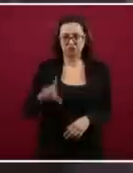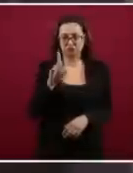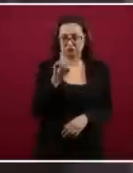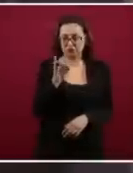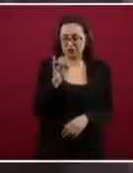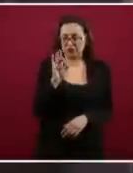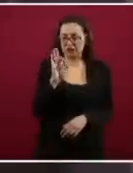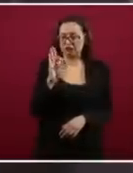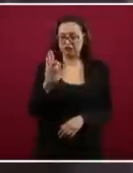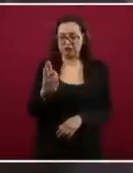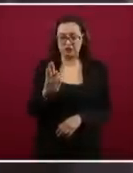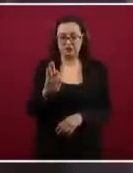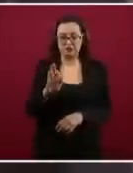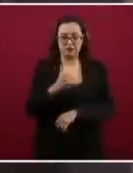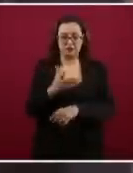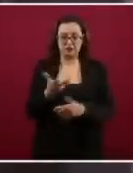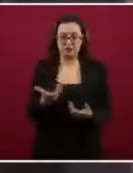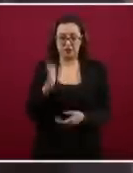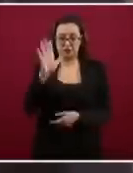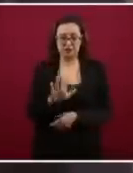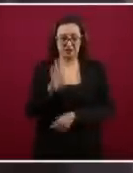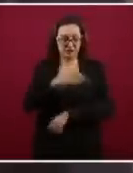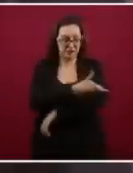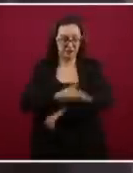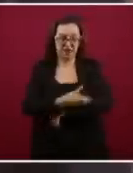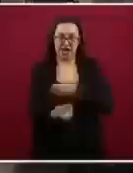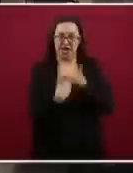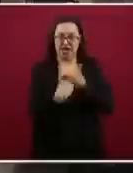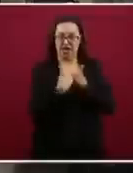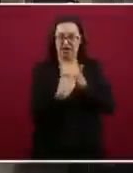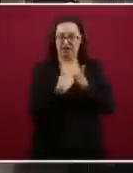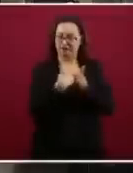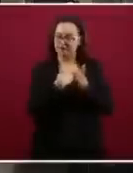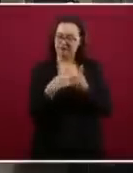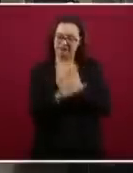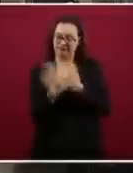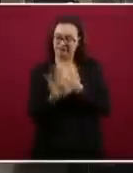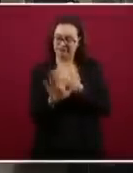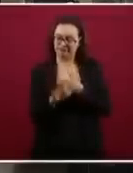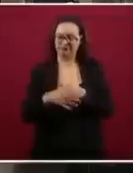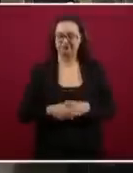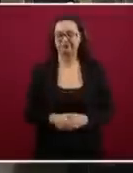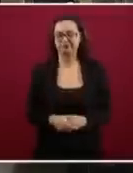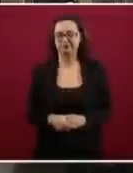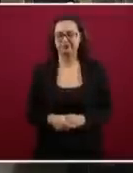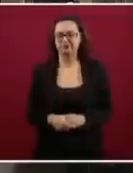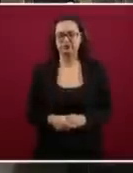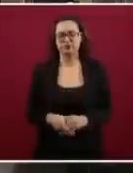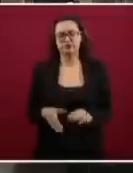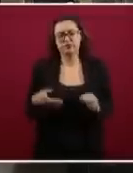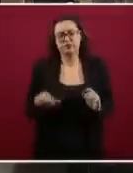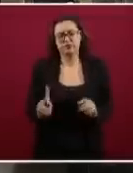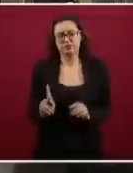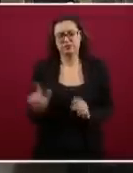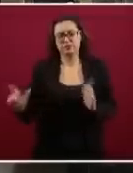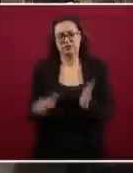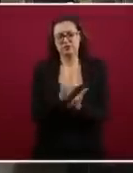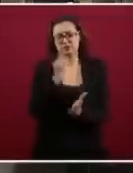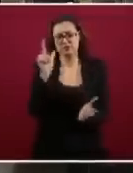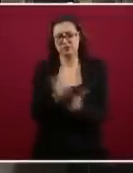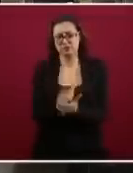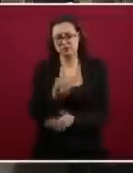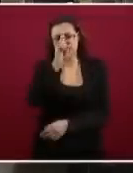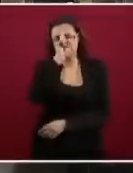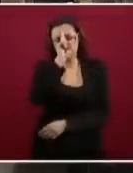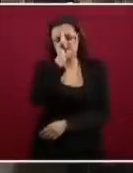no es para la familia. Pero él argumenta que cuentan con la capacitación, con las credenciales. Pero si la ley lo